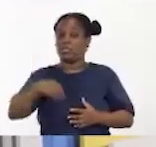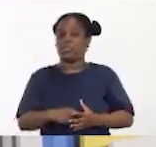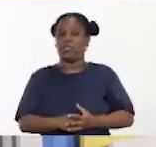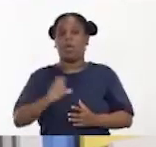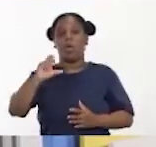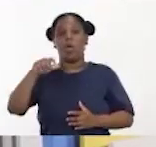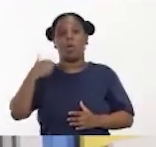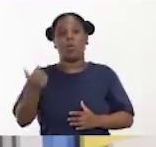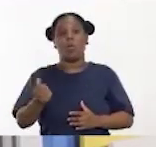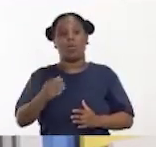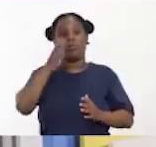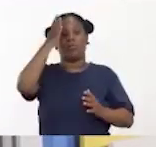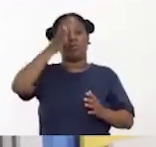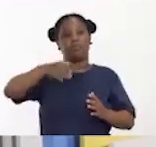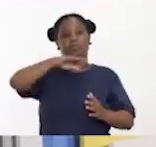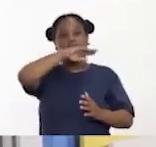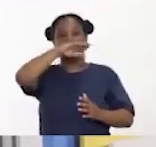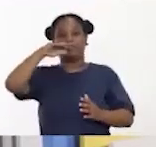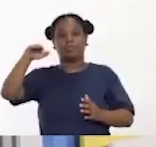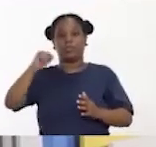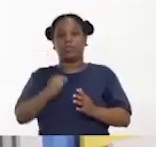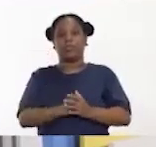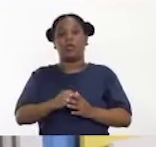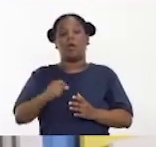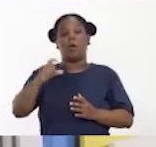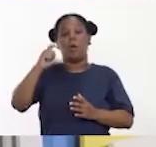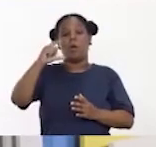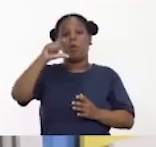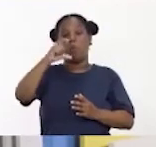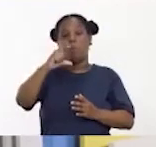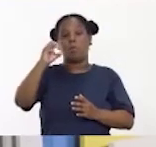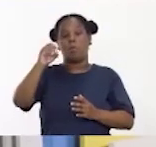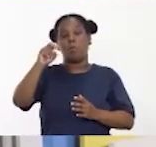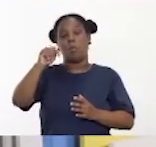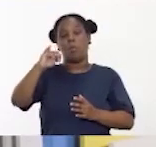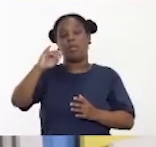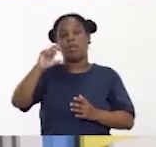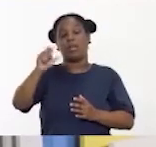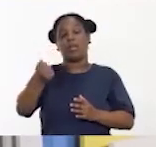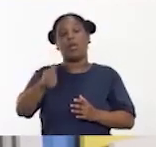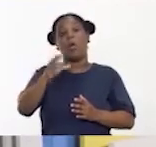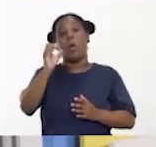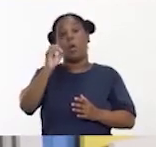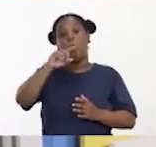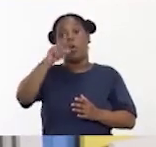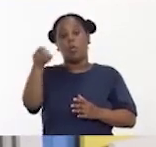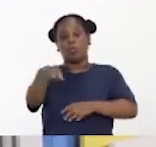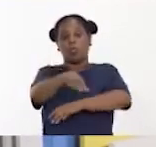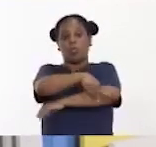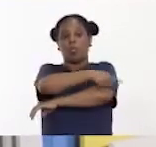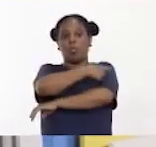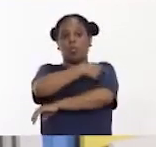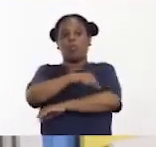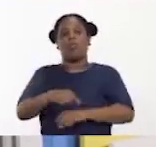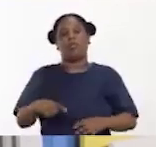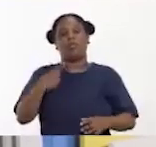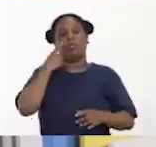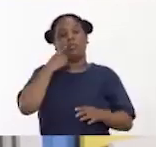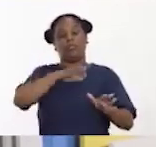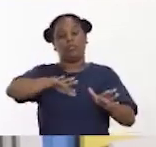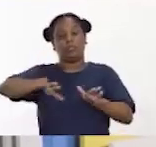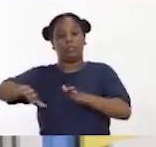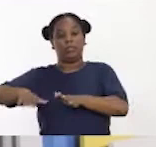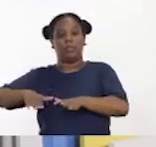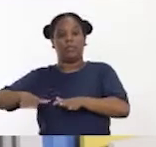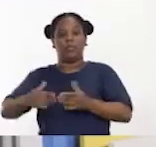tengan en cuenta cuando las secciones cónicas o las curvas están desplazadas atendiendo a los factores de desplazamiento y sus